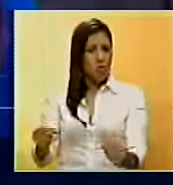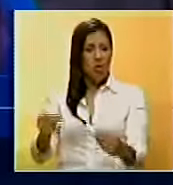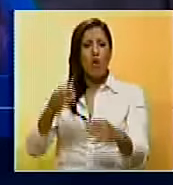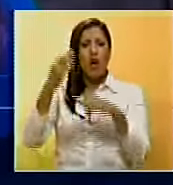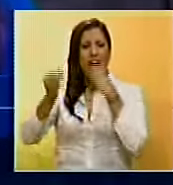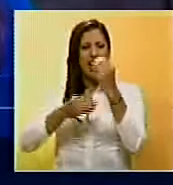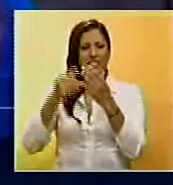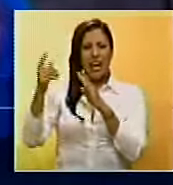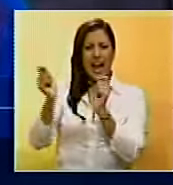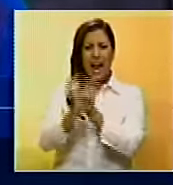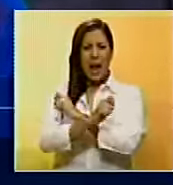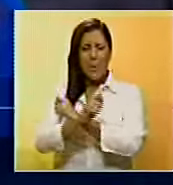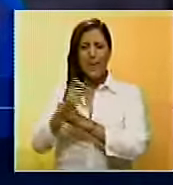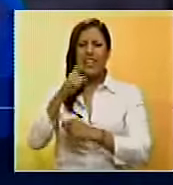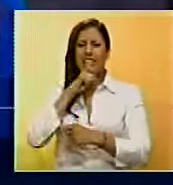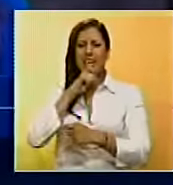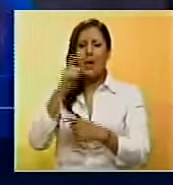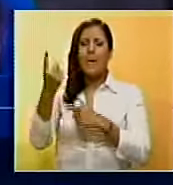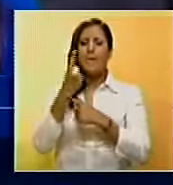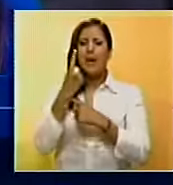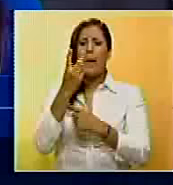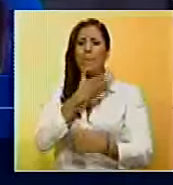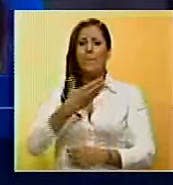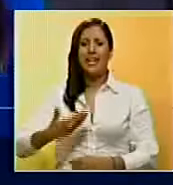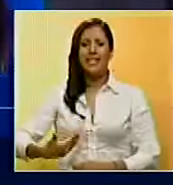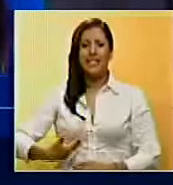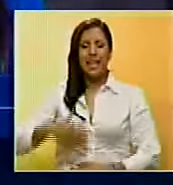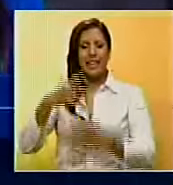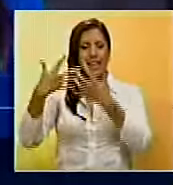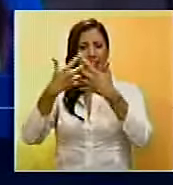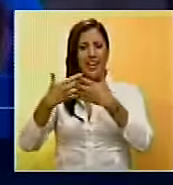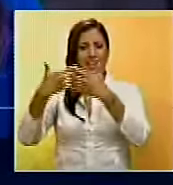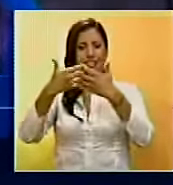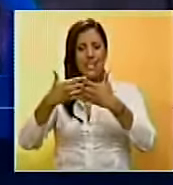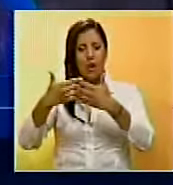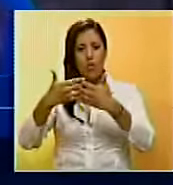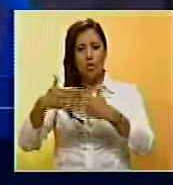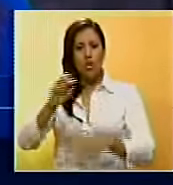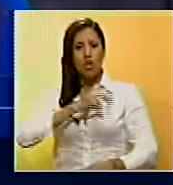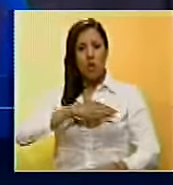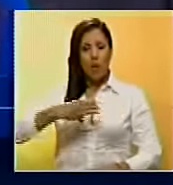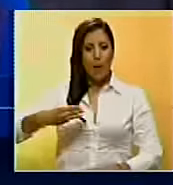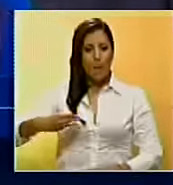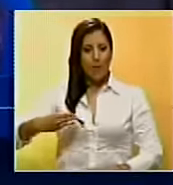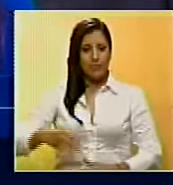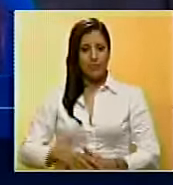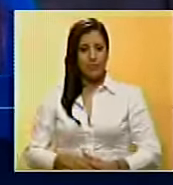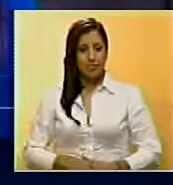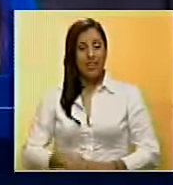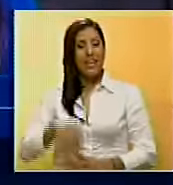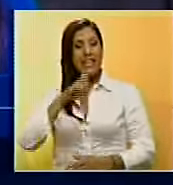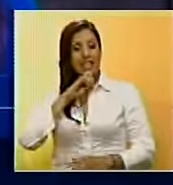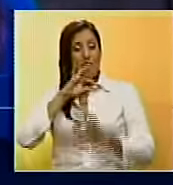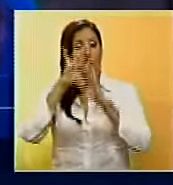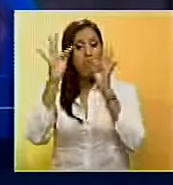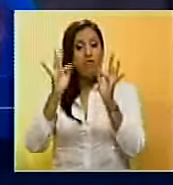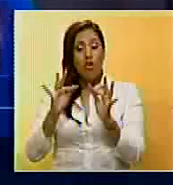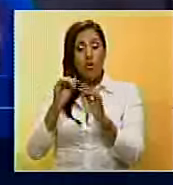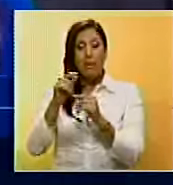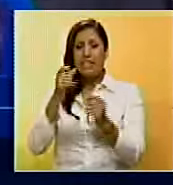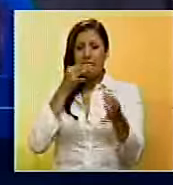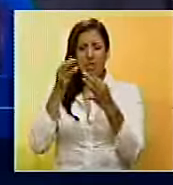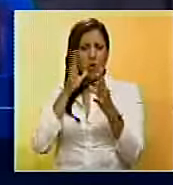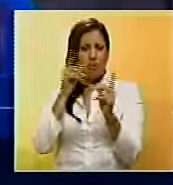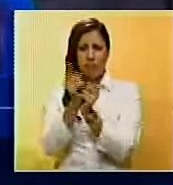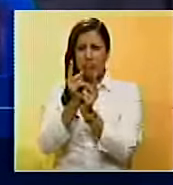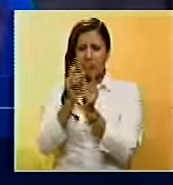orden ejecutiva dictada por el presidente de los Estados Unidos de América, Barack Hussein Obama, que de forma